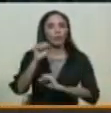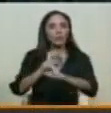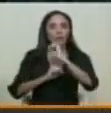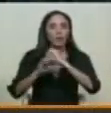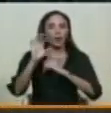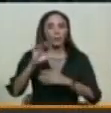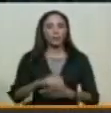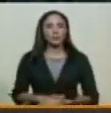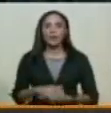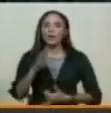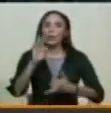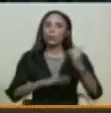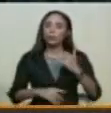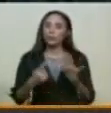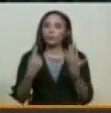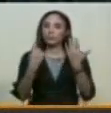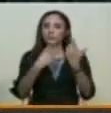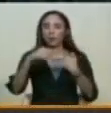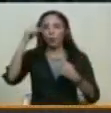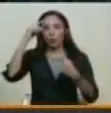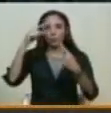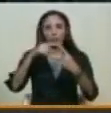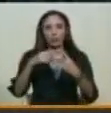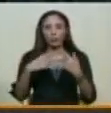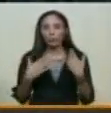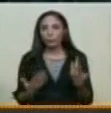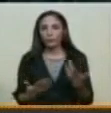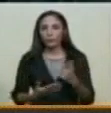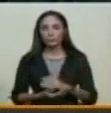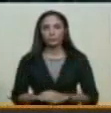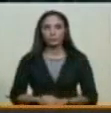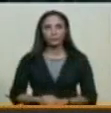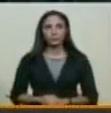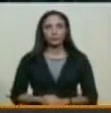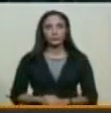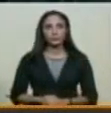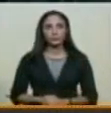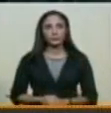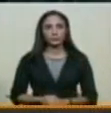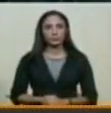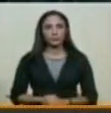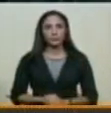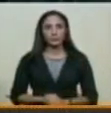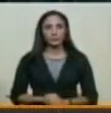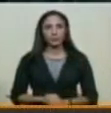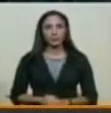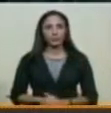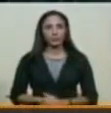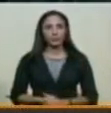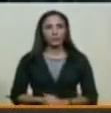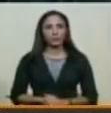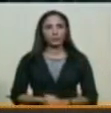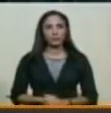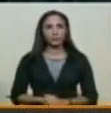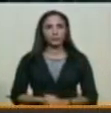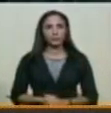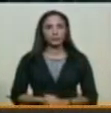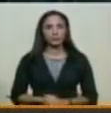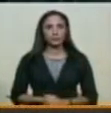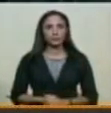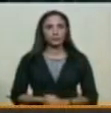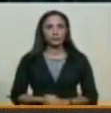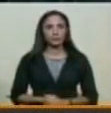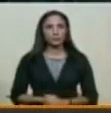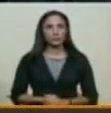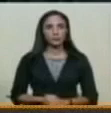eje transversal, una línea estratégica que atraviesa de manera transversal toda la acción del gobierno bolivariano, del gobierno del presidente Nicolás